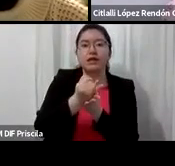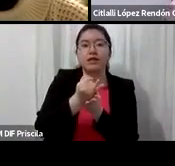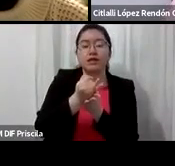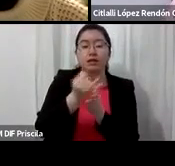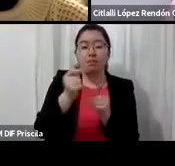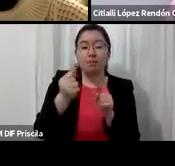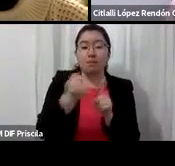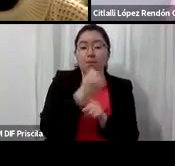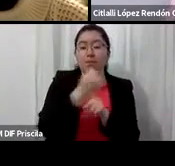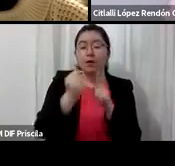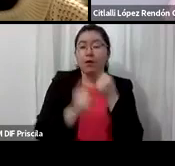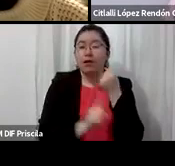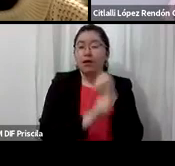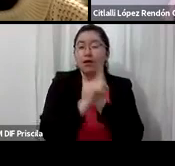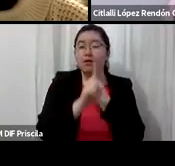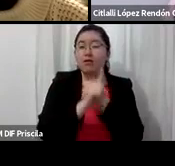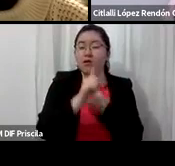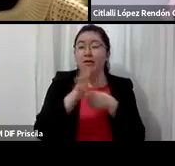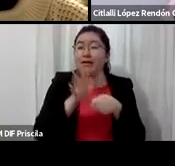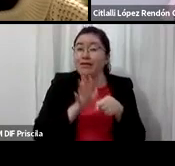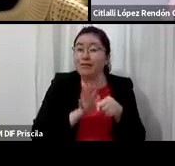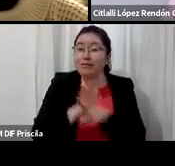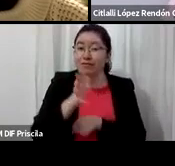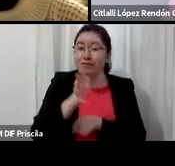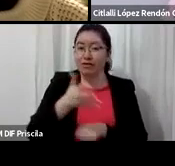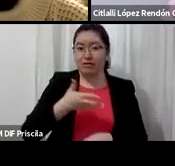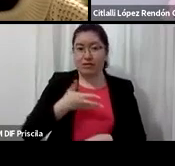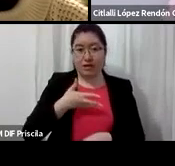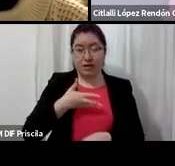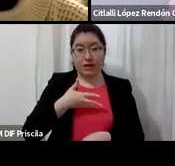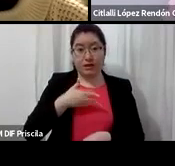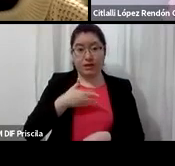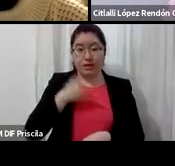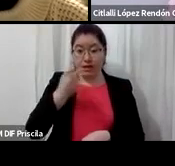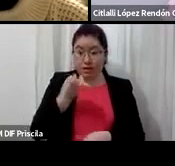violencia que puedan generar propuestas y alternativas de paz.